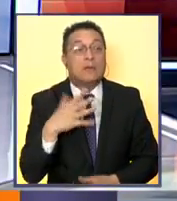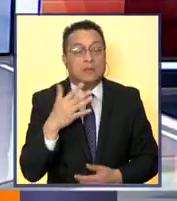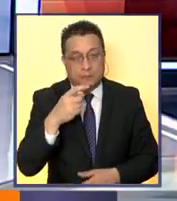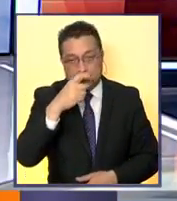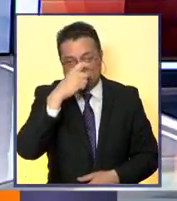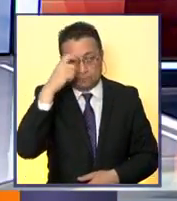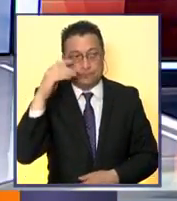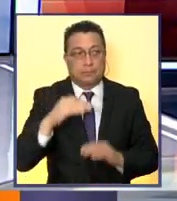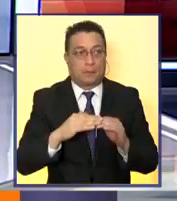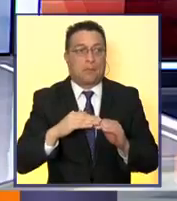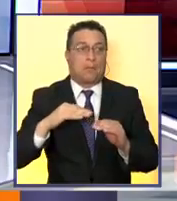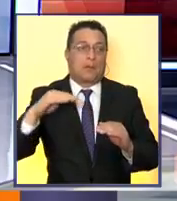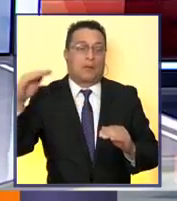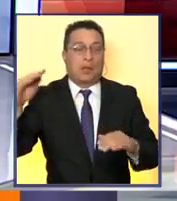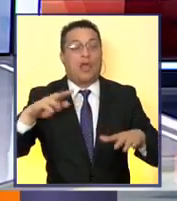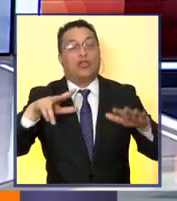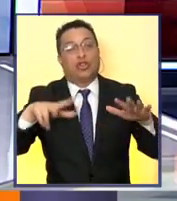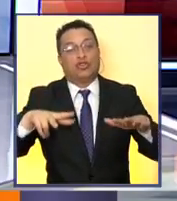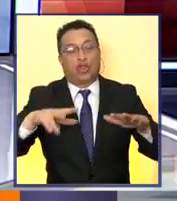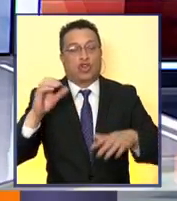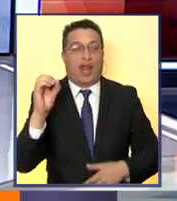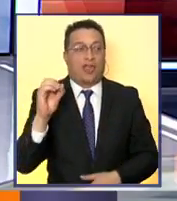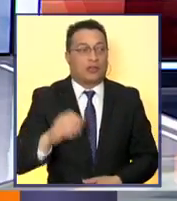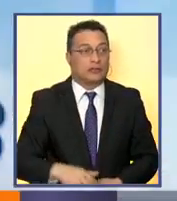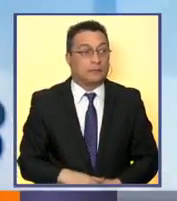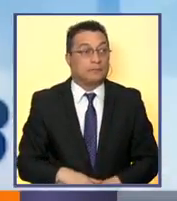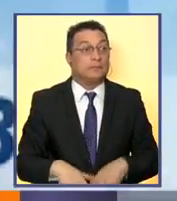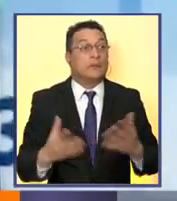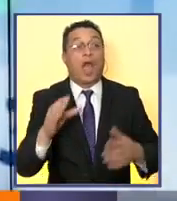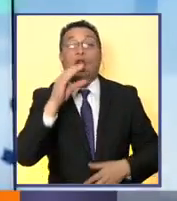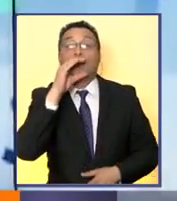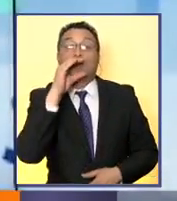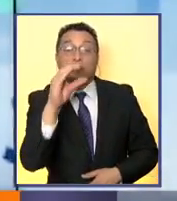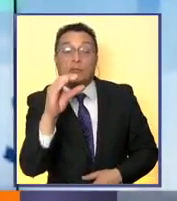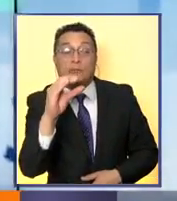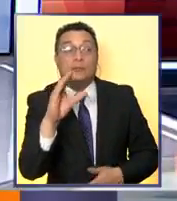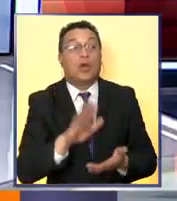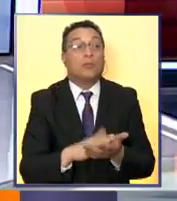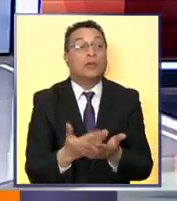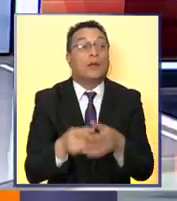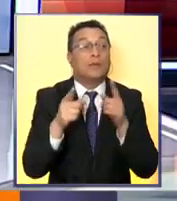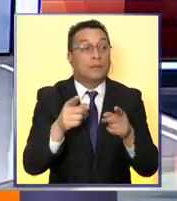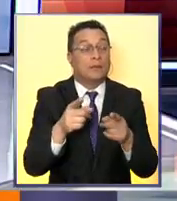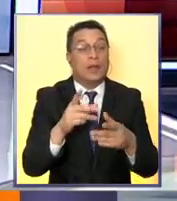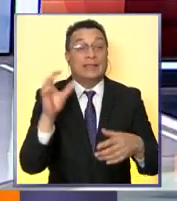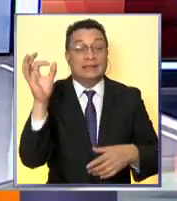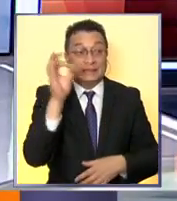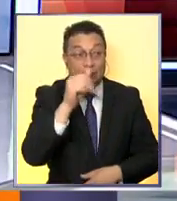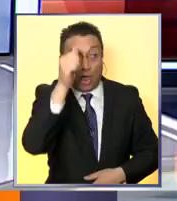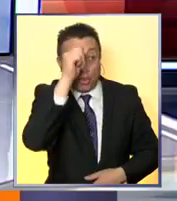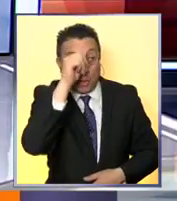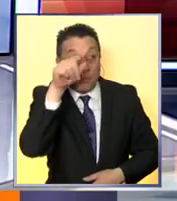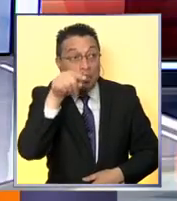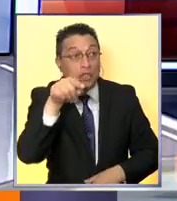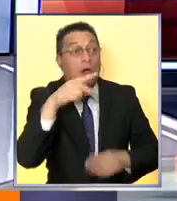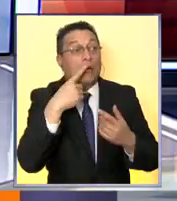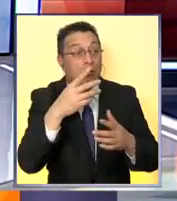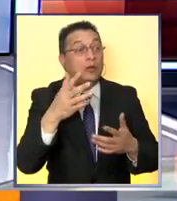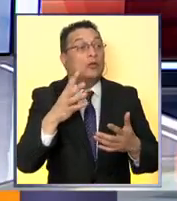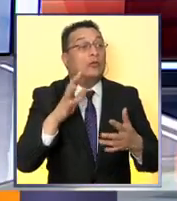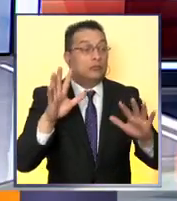temperatura con una máxima de 18. Seguimos hacia Concepción, partimos el fin de semana con nubosidad parcial, un ambiente